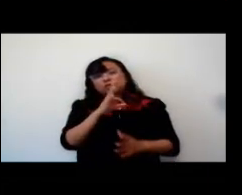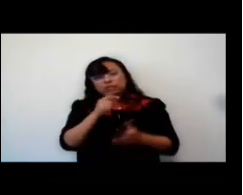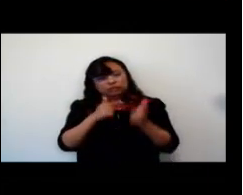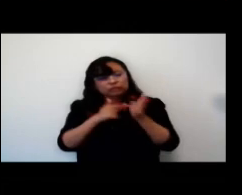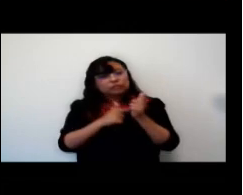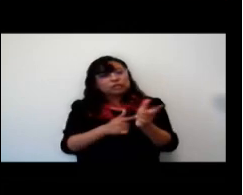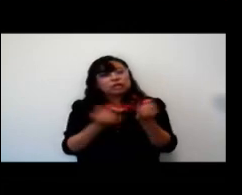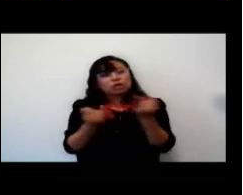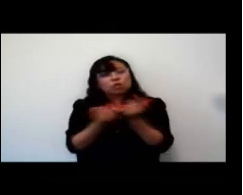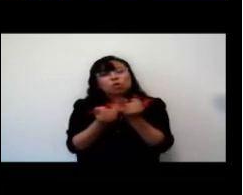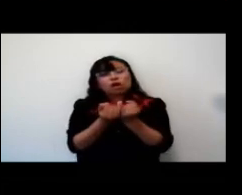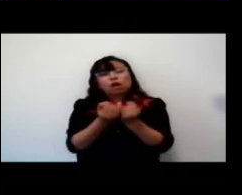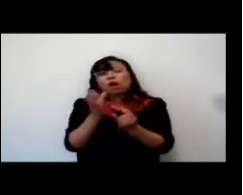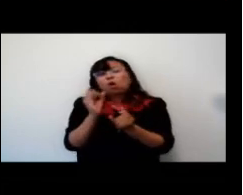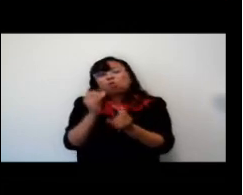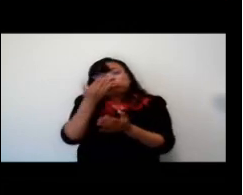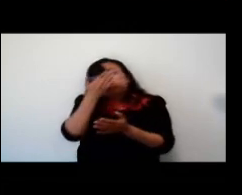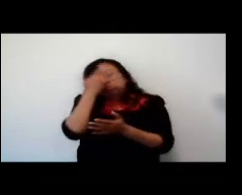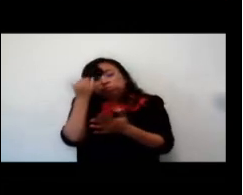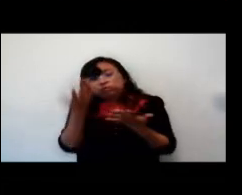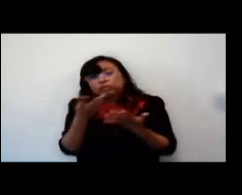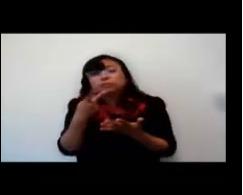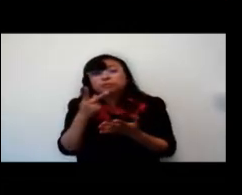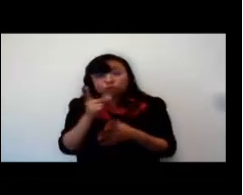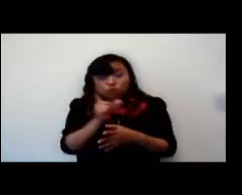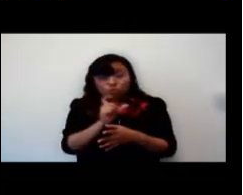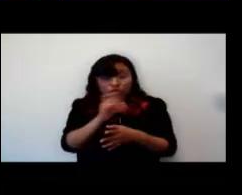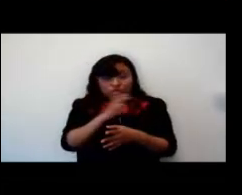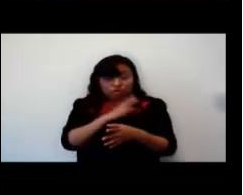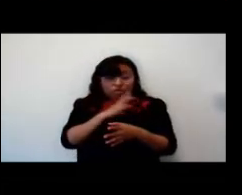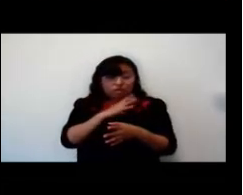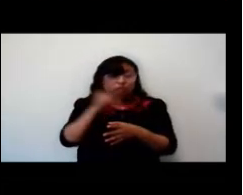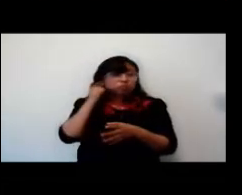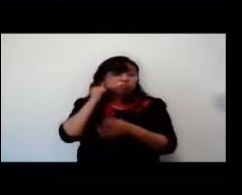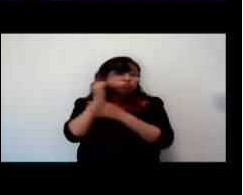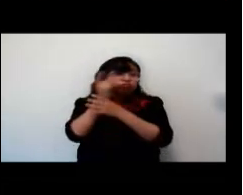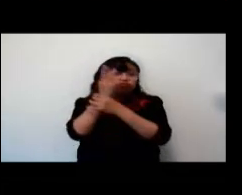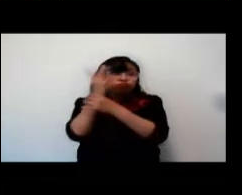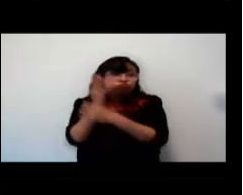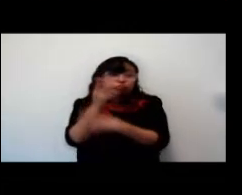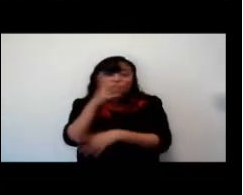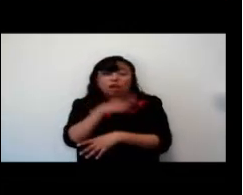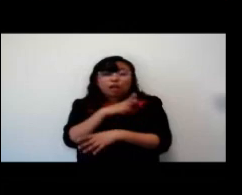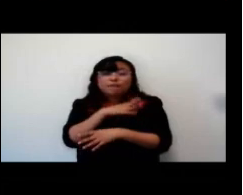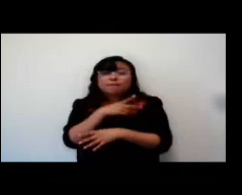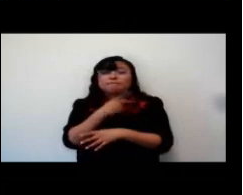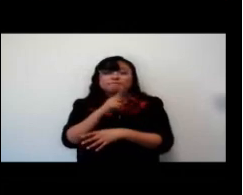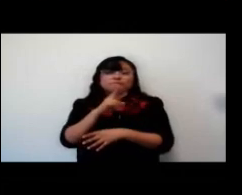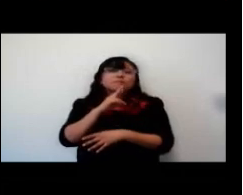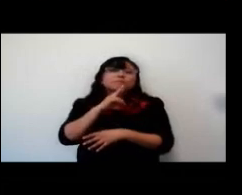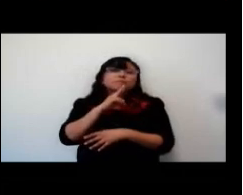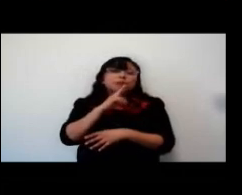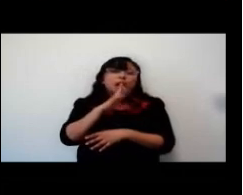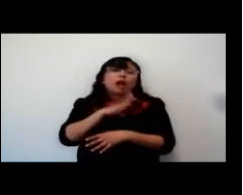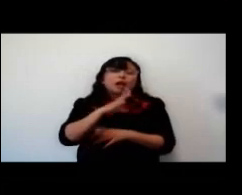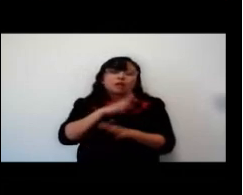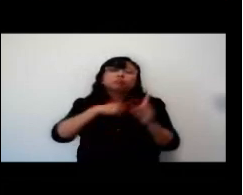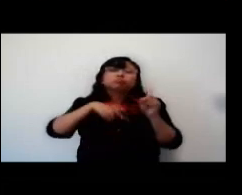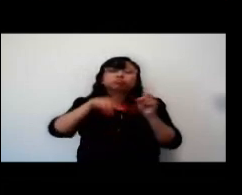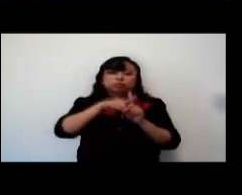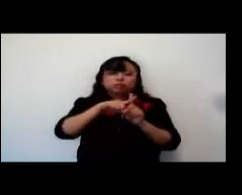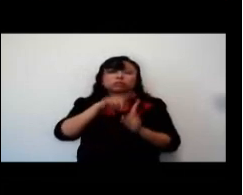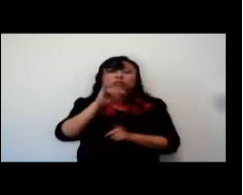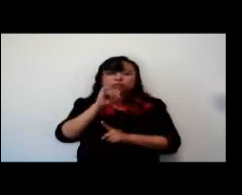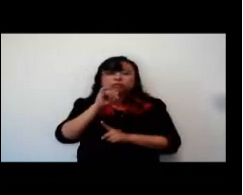una estimulación eléctrica cuando estos cilios no funcionan es mucho mayor el beneficio que el riesgo. Riesgos